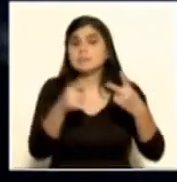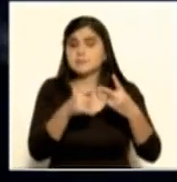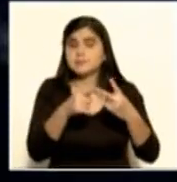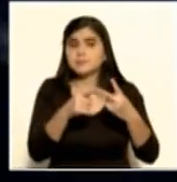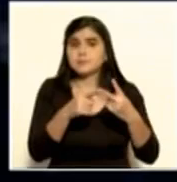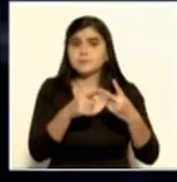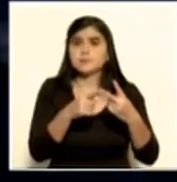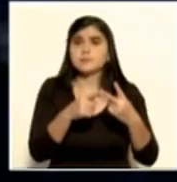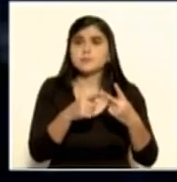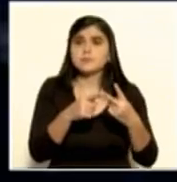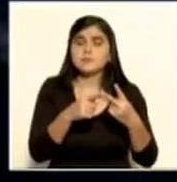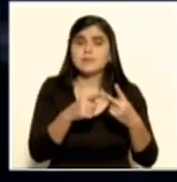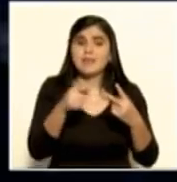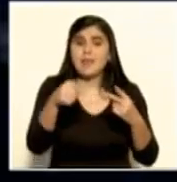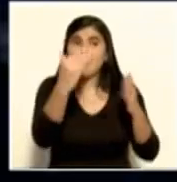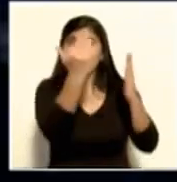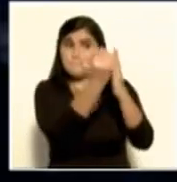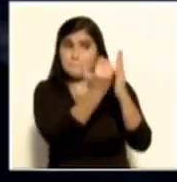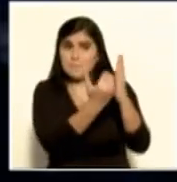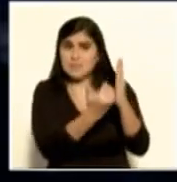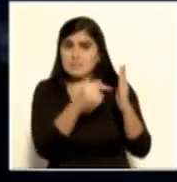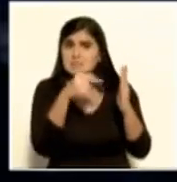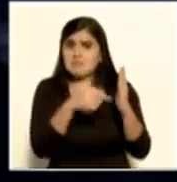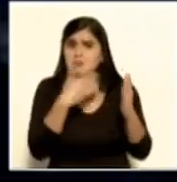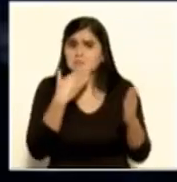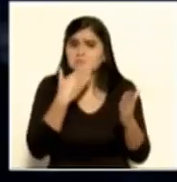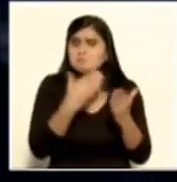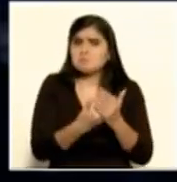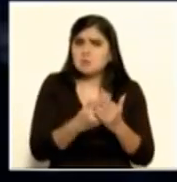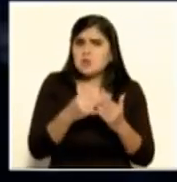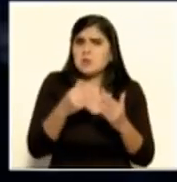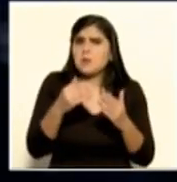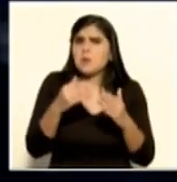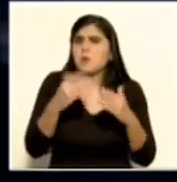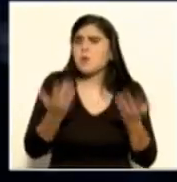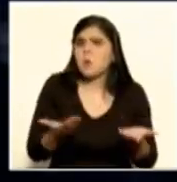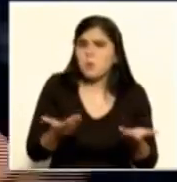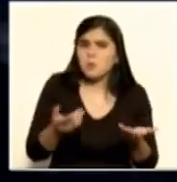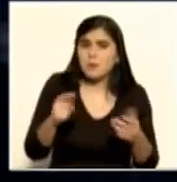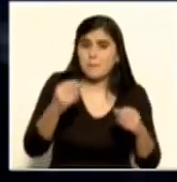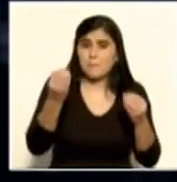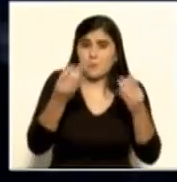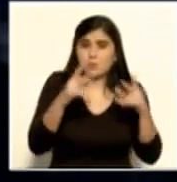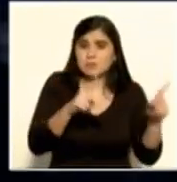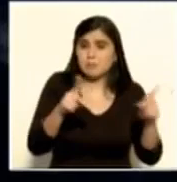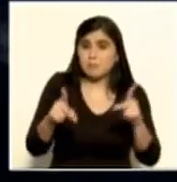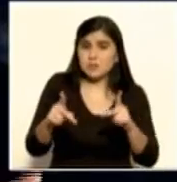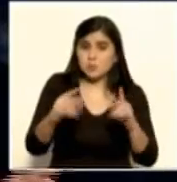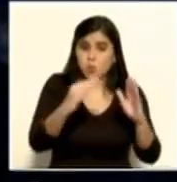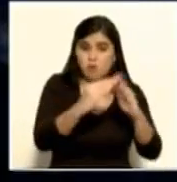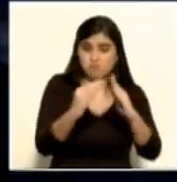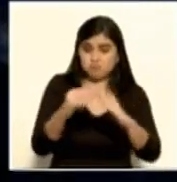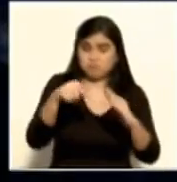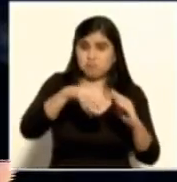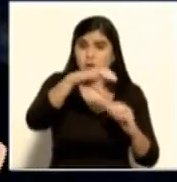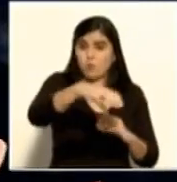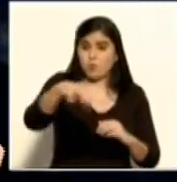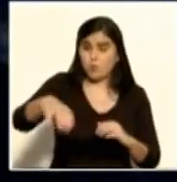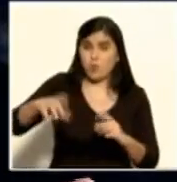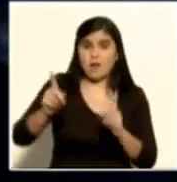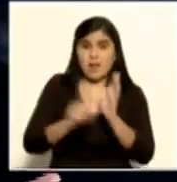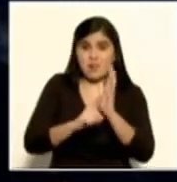efectividad pueden tener estas medidas, tomando en cuenta que muchas de las personas que viven en cantones naranjas se dirigen hacia los cantones